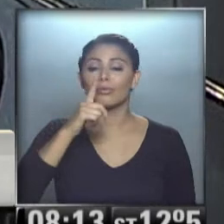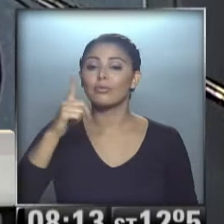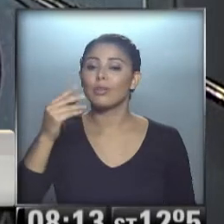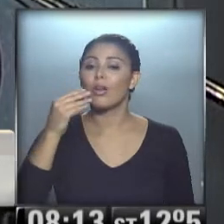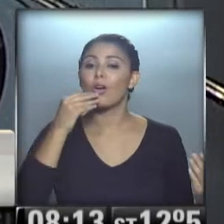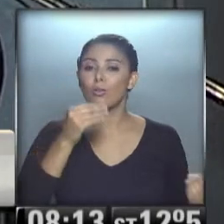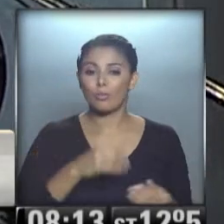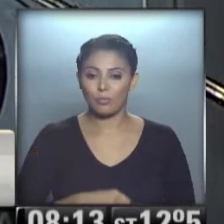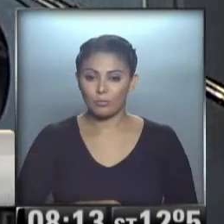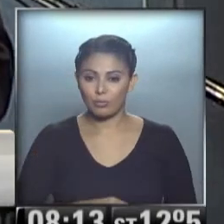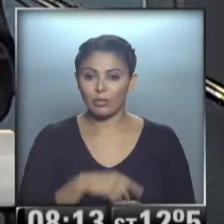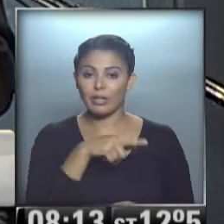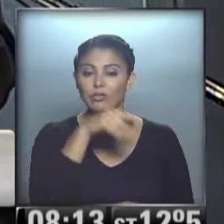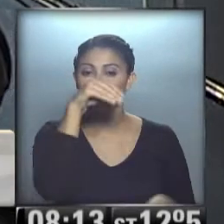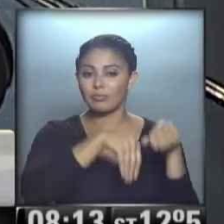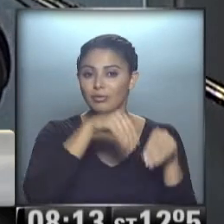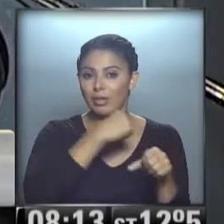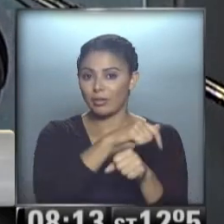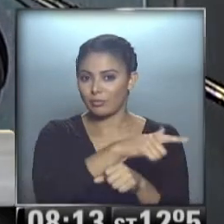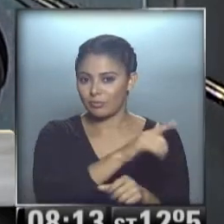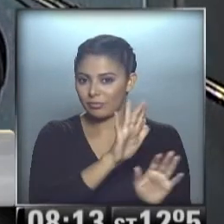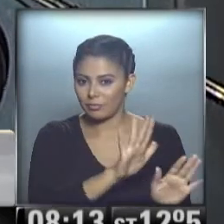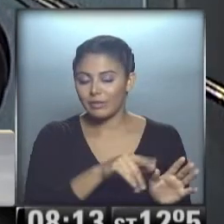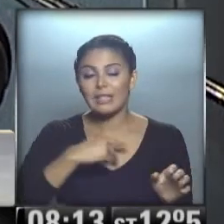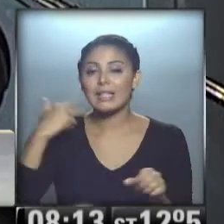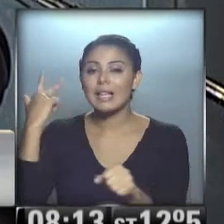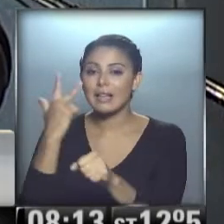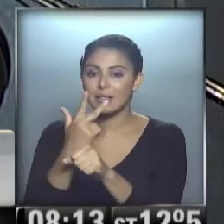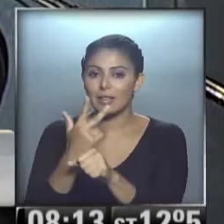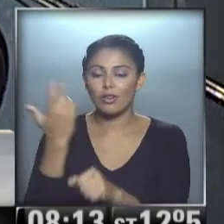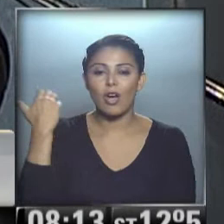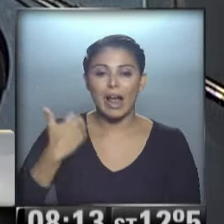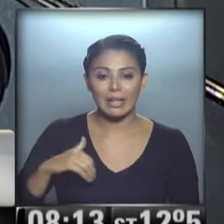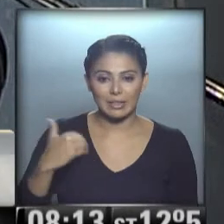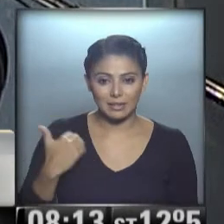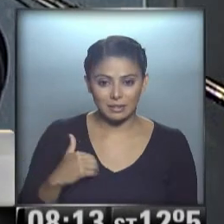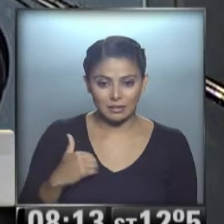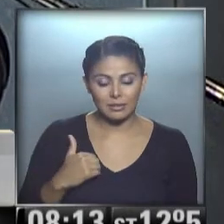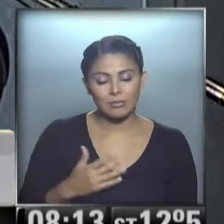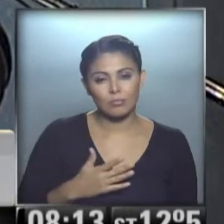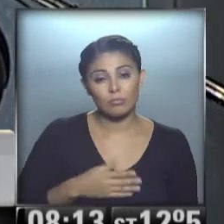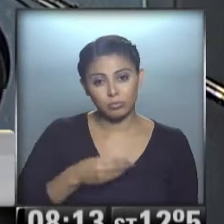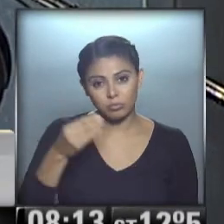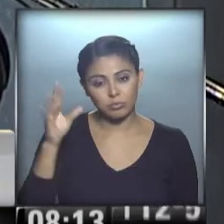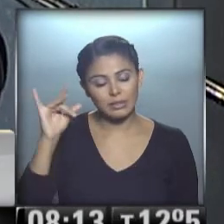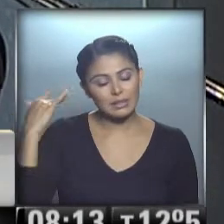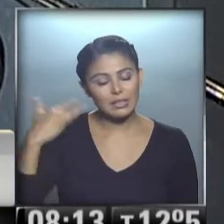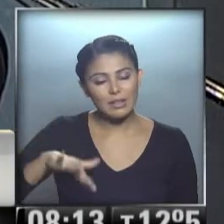de su sistema de elecciones. Tercer tema. En la República Argentina muchas veces es muy